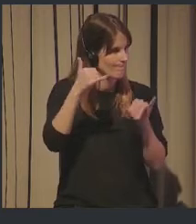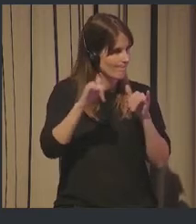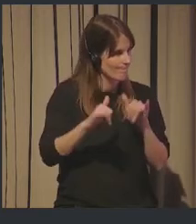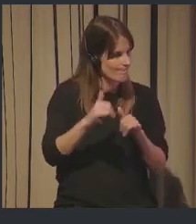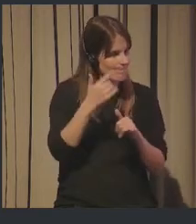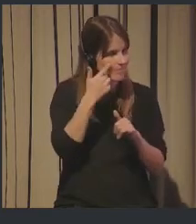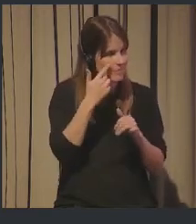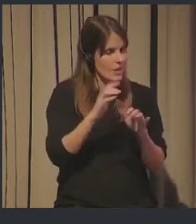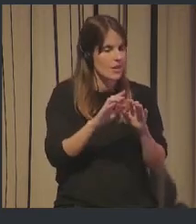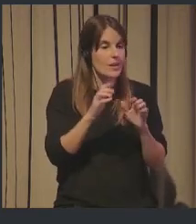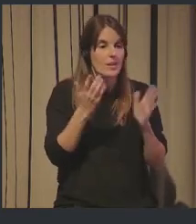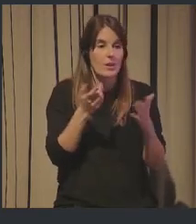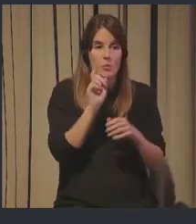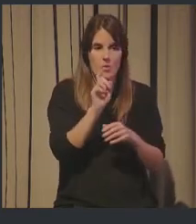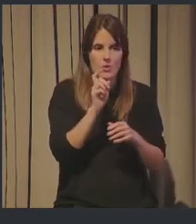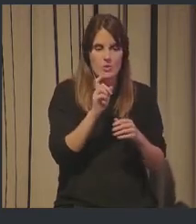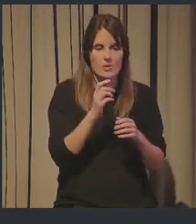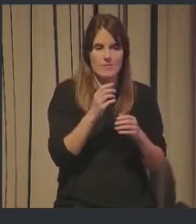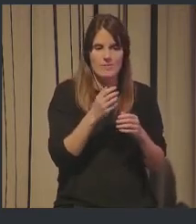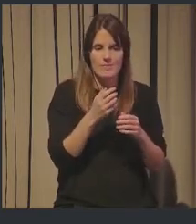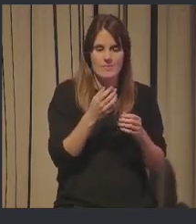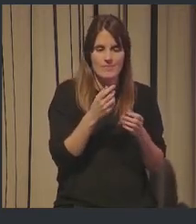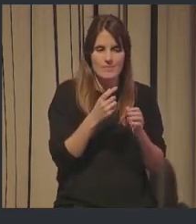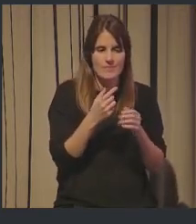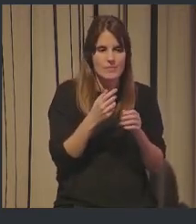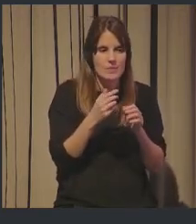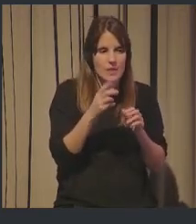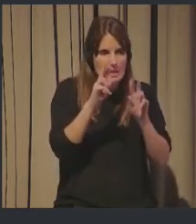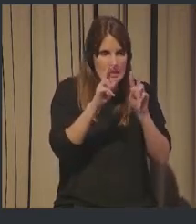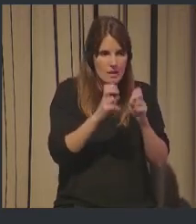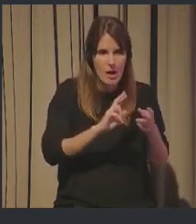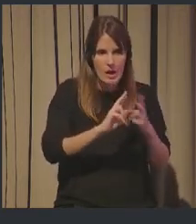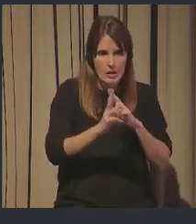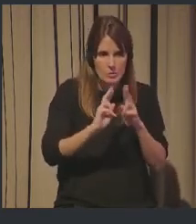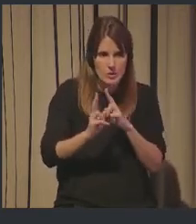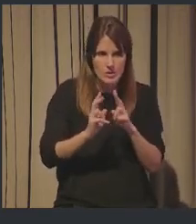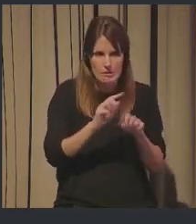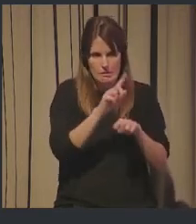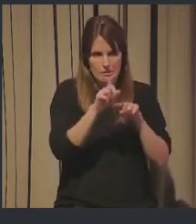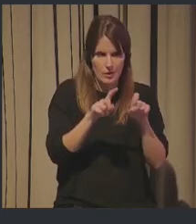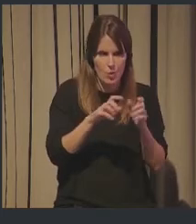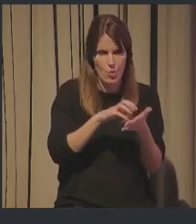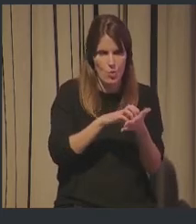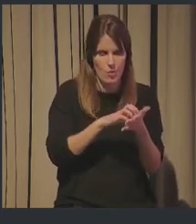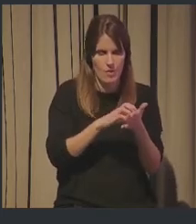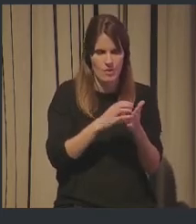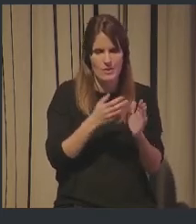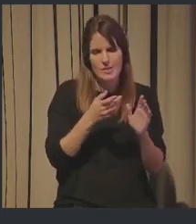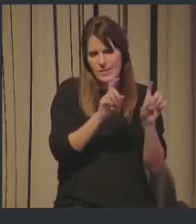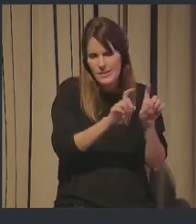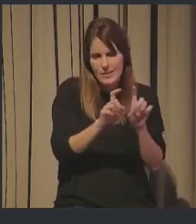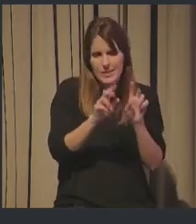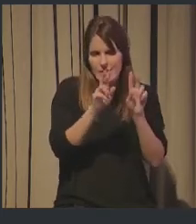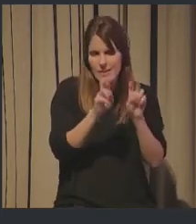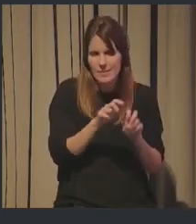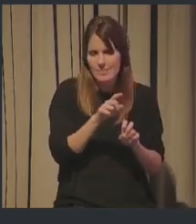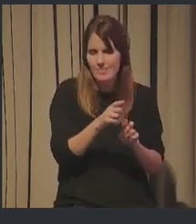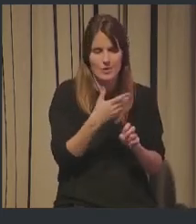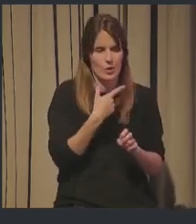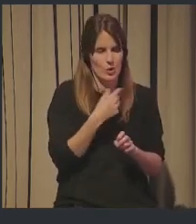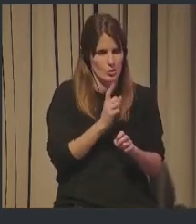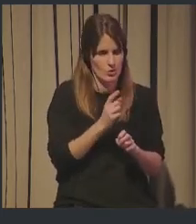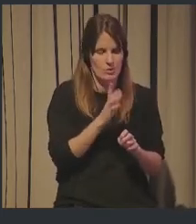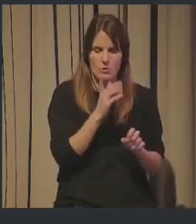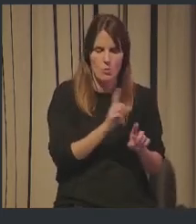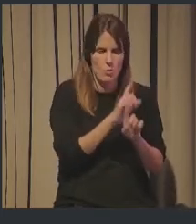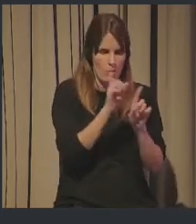que a los profesores les gustan decir cosas para las cuales no tienen una respuesta. Y es un tema totalmente